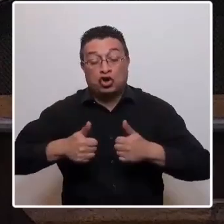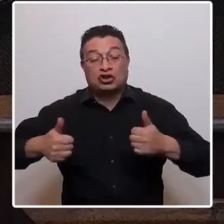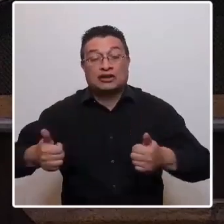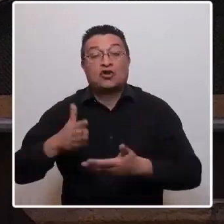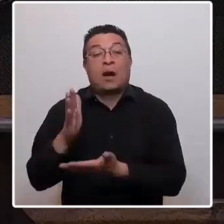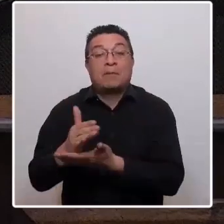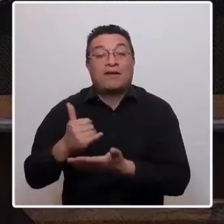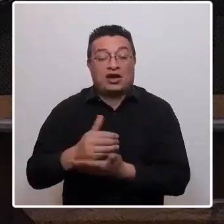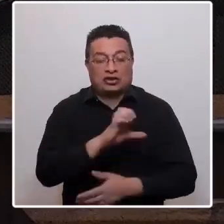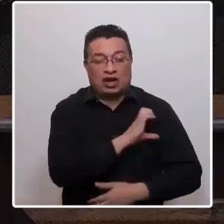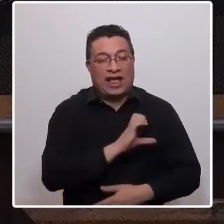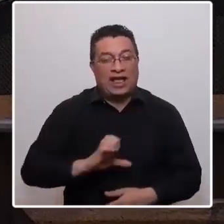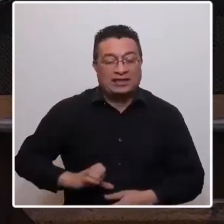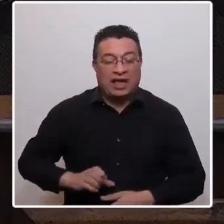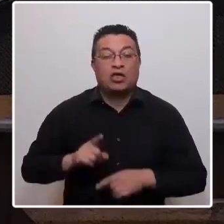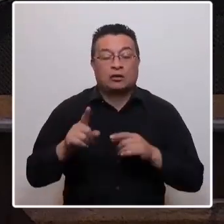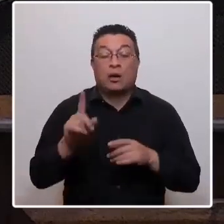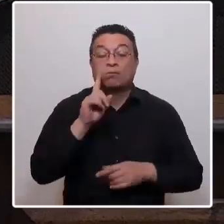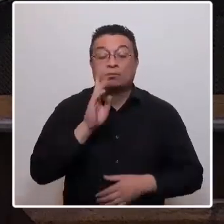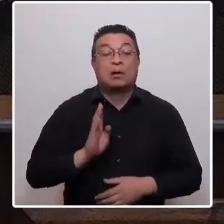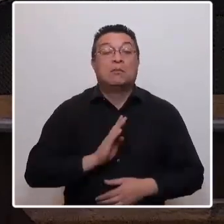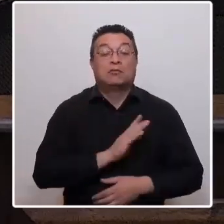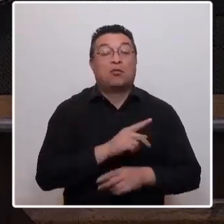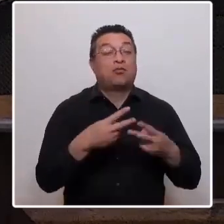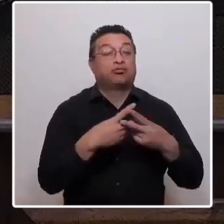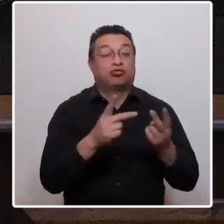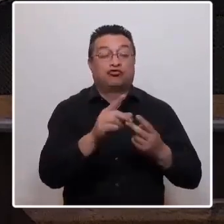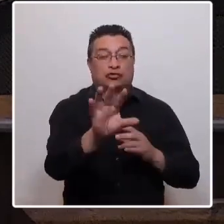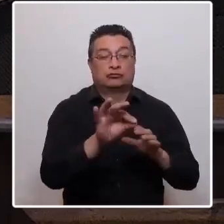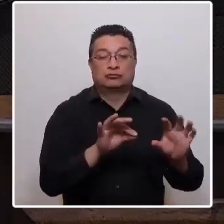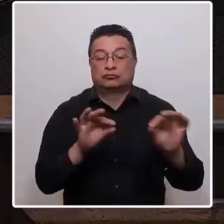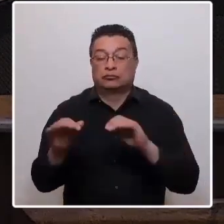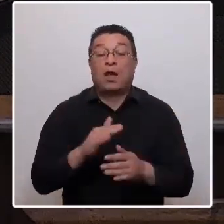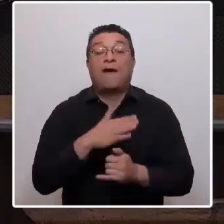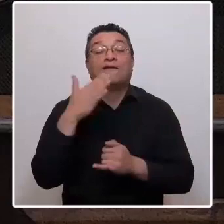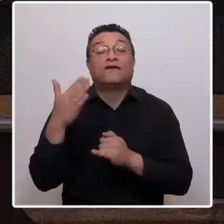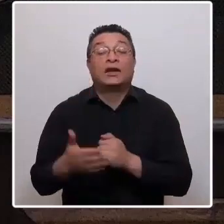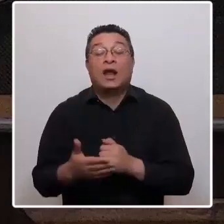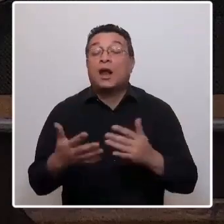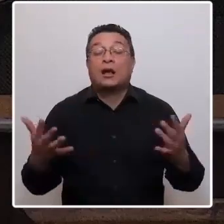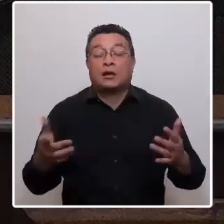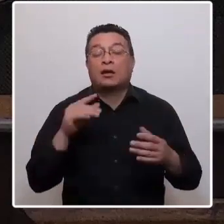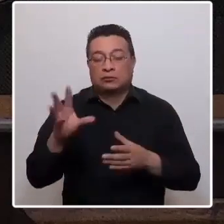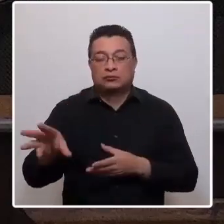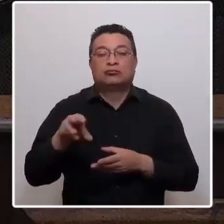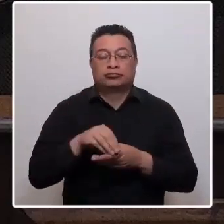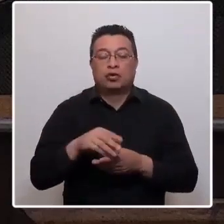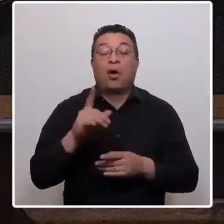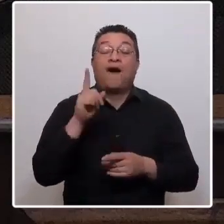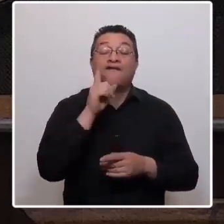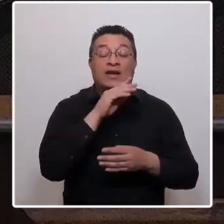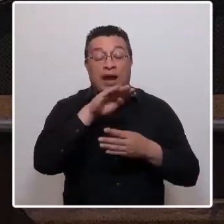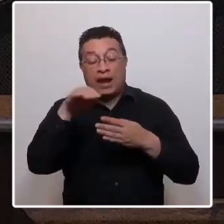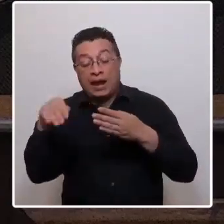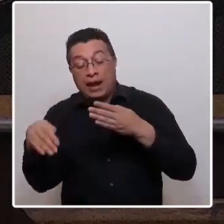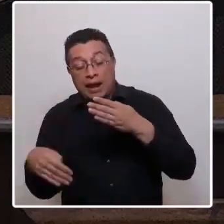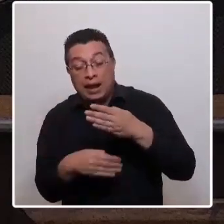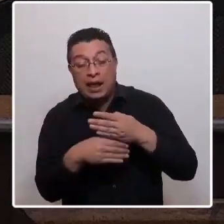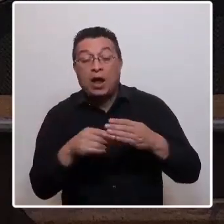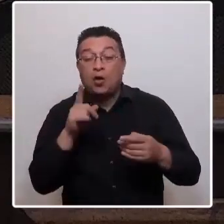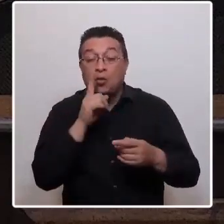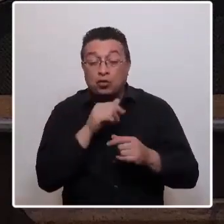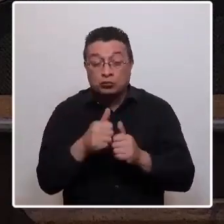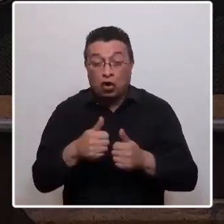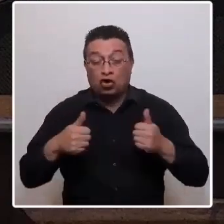Planificación Estatal que lo integran entes públicos y al final, para que no se diga, se incluye muy al final en ese Consejo de